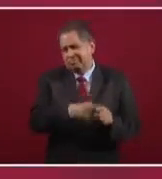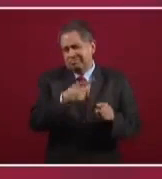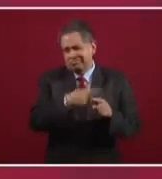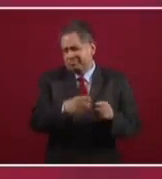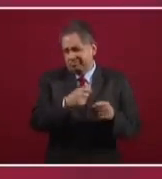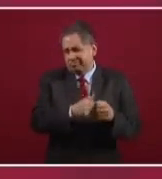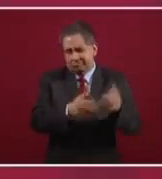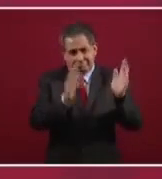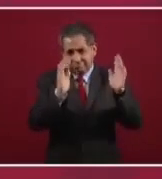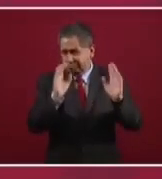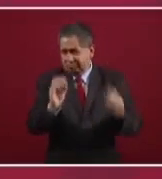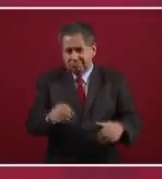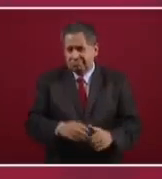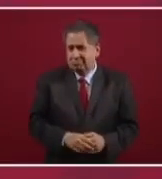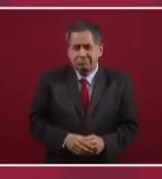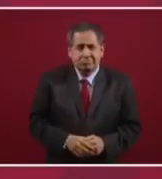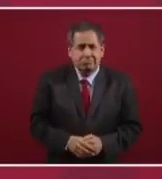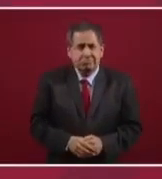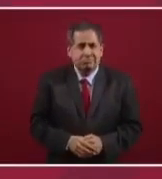etcétera, etcétera, etcétera,